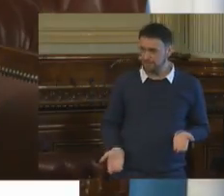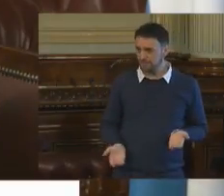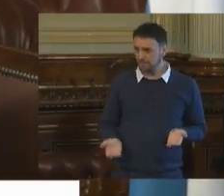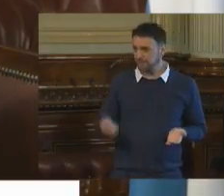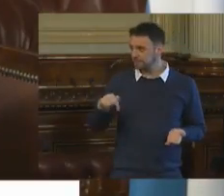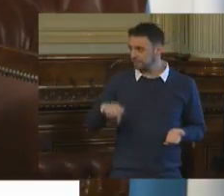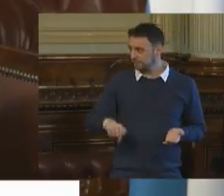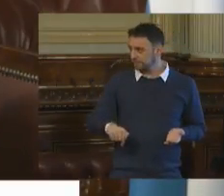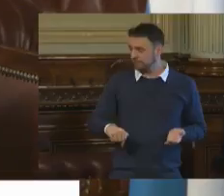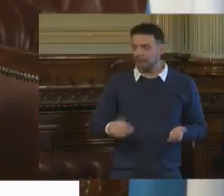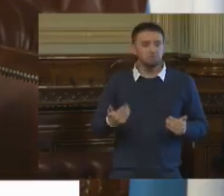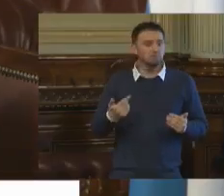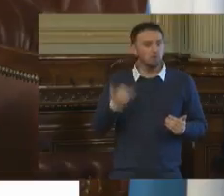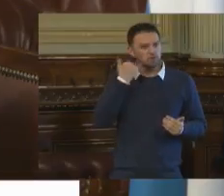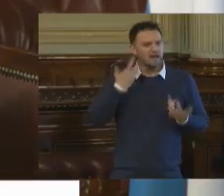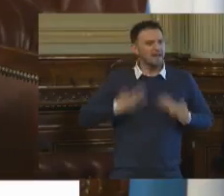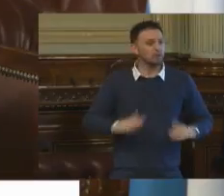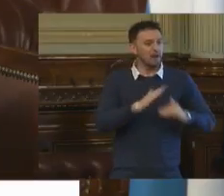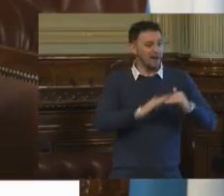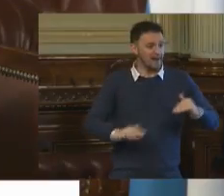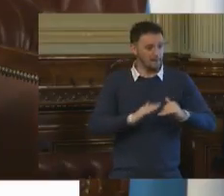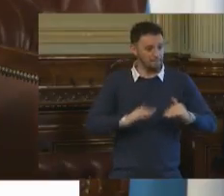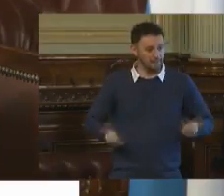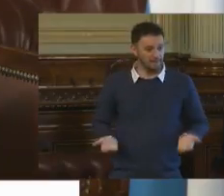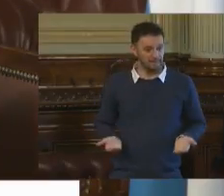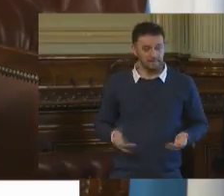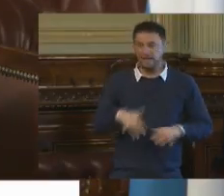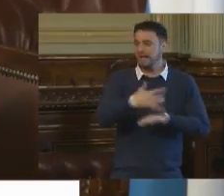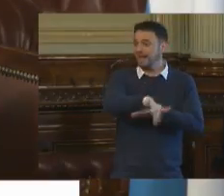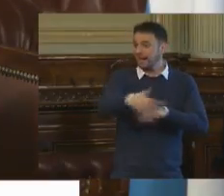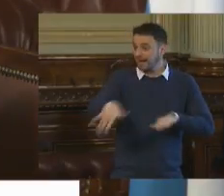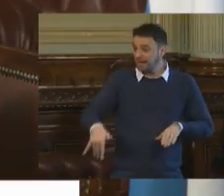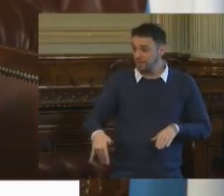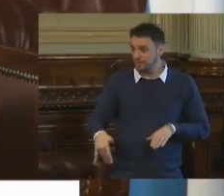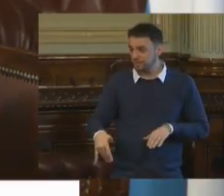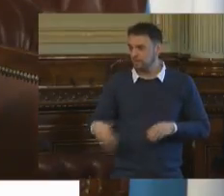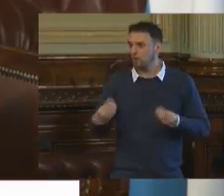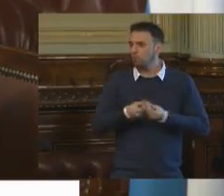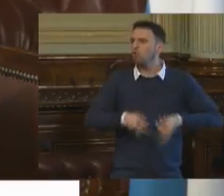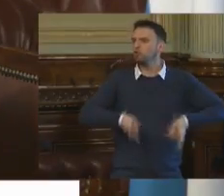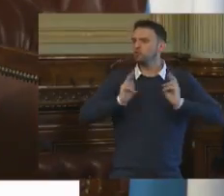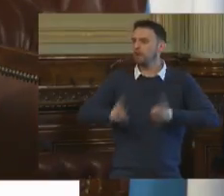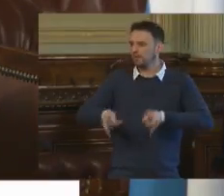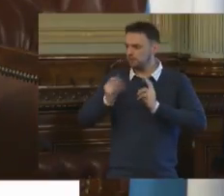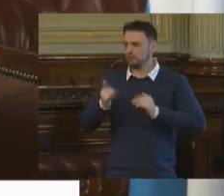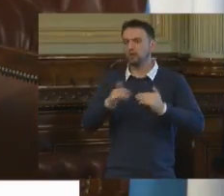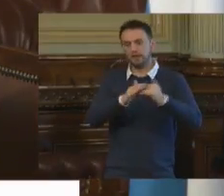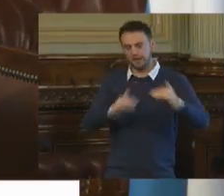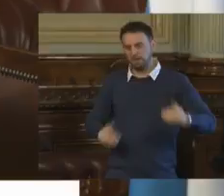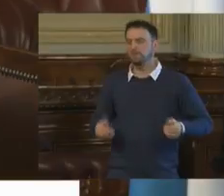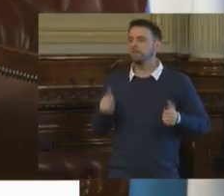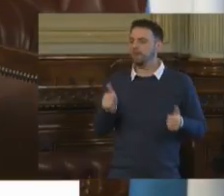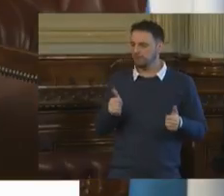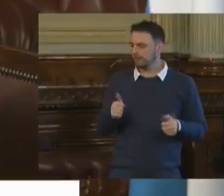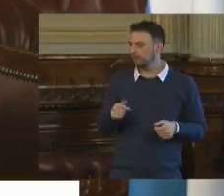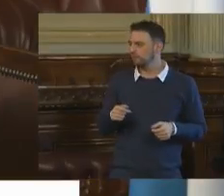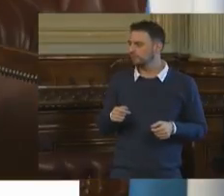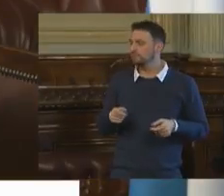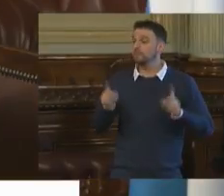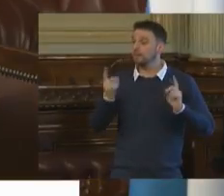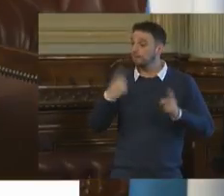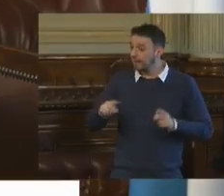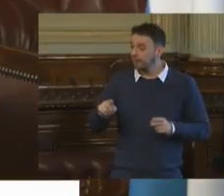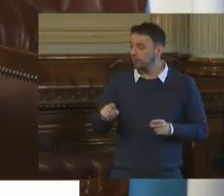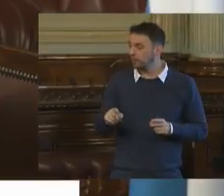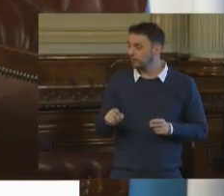vista del diseño pero hoy son una realidad en nuestras calles y muchísimos edificios la accesibilidad